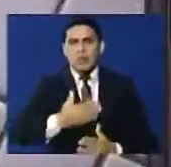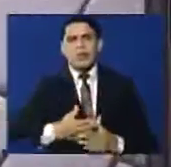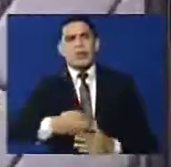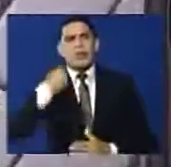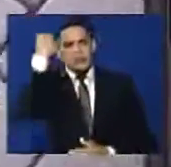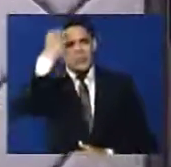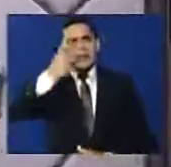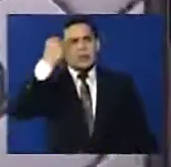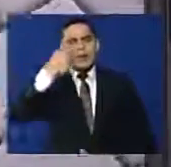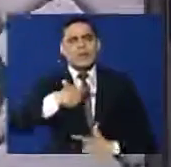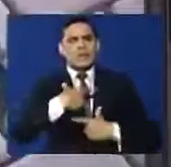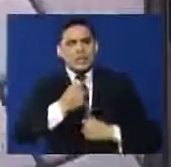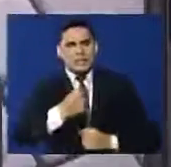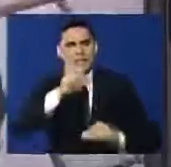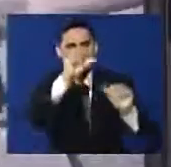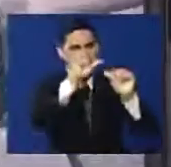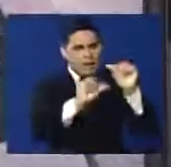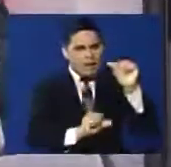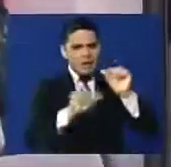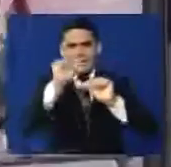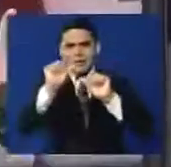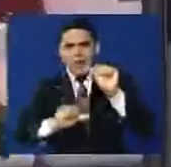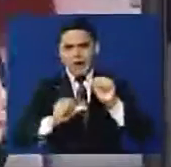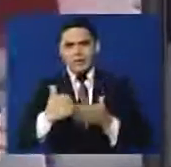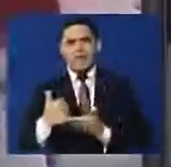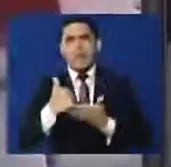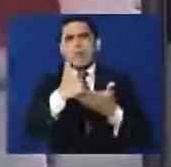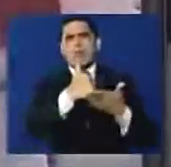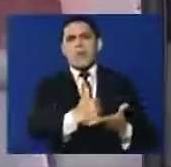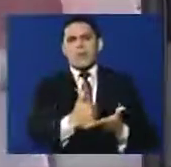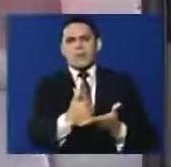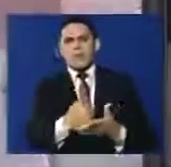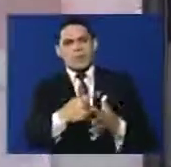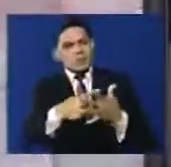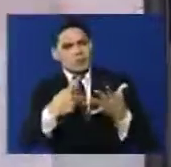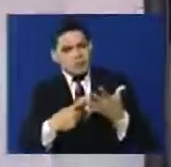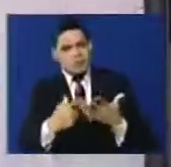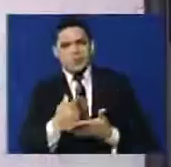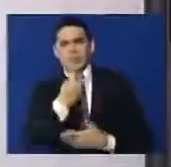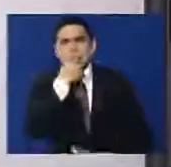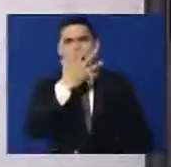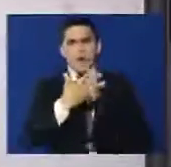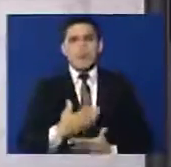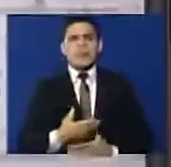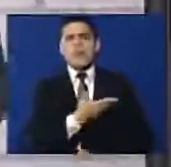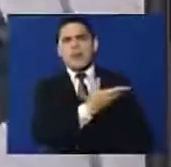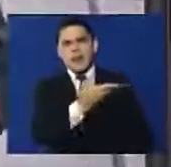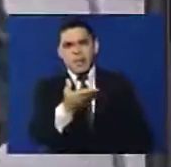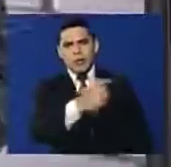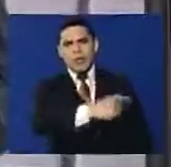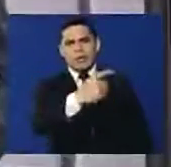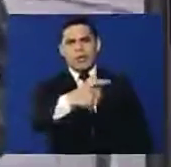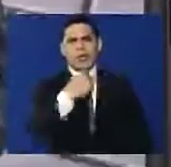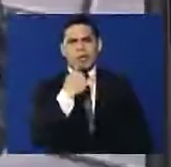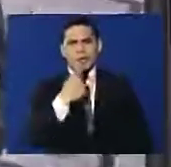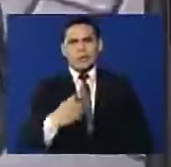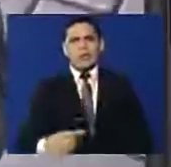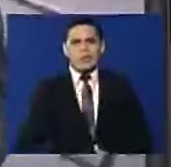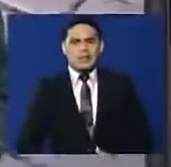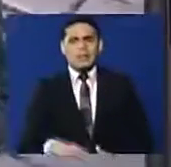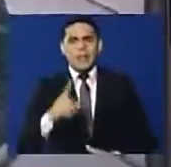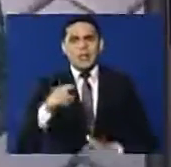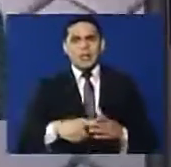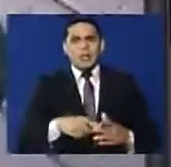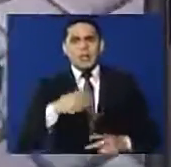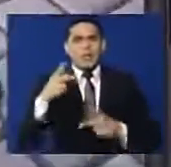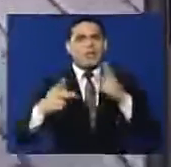opiniones interesantes, análisis, aportes, en fin, a lo que ustedes han denominado como